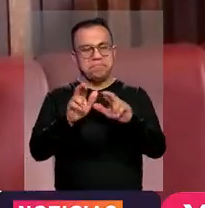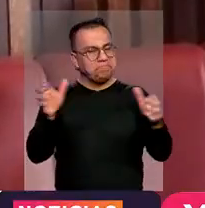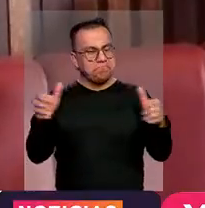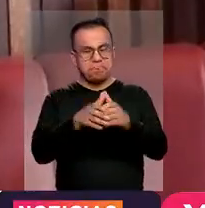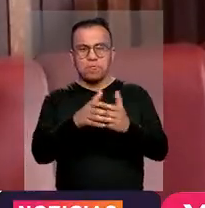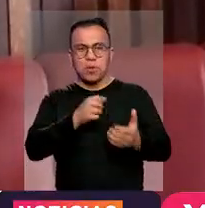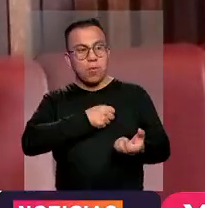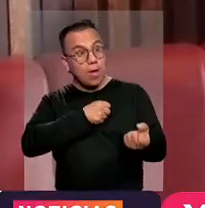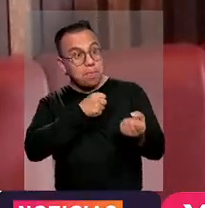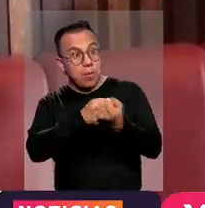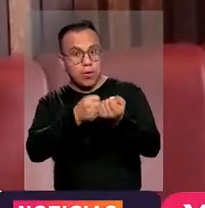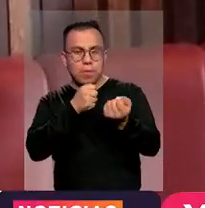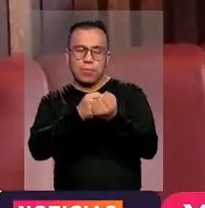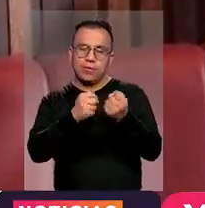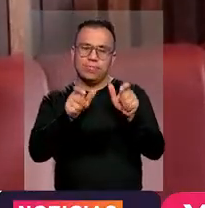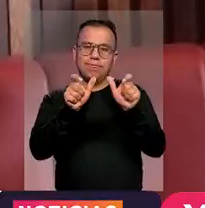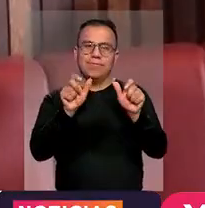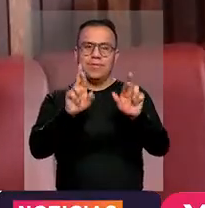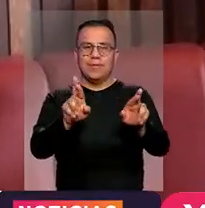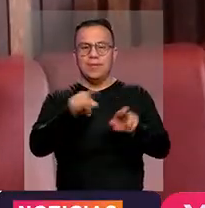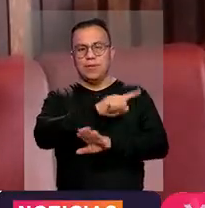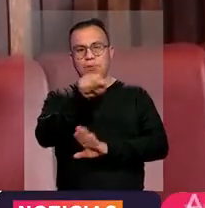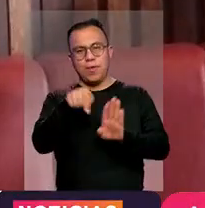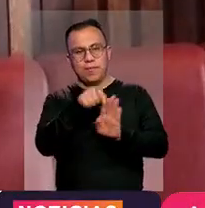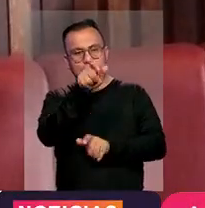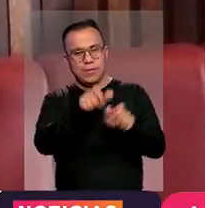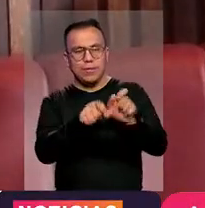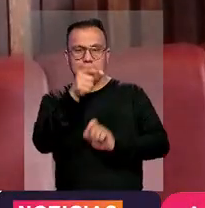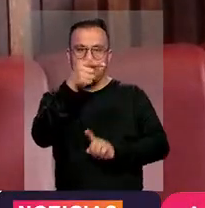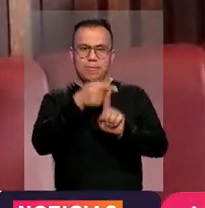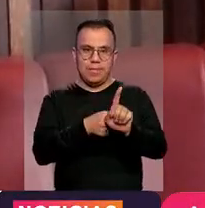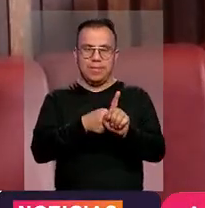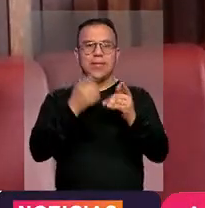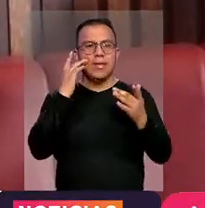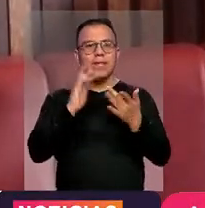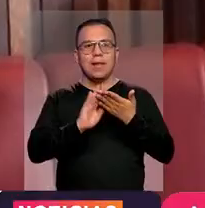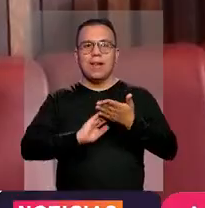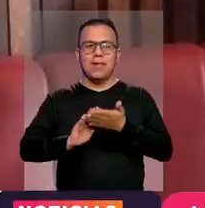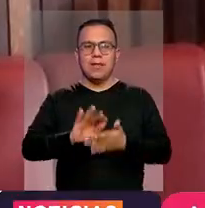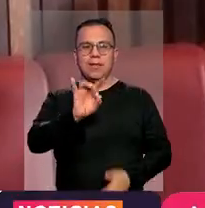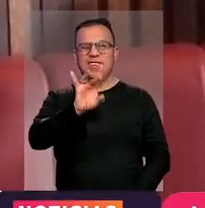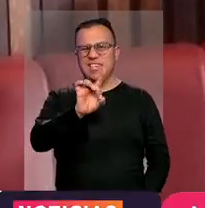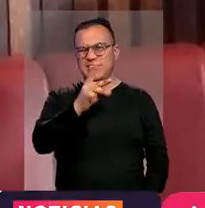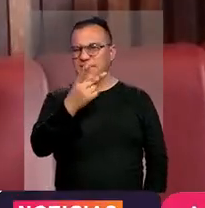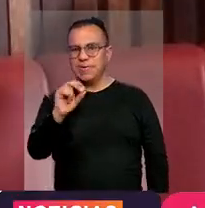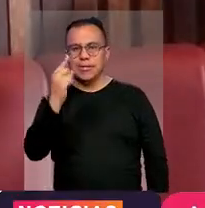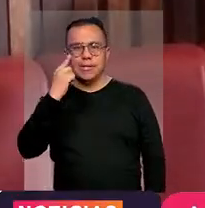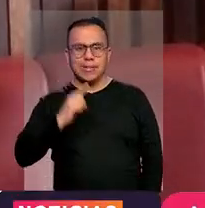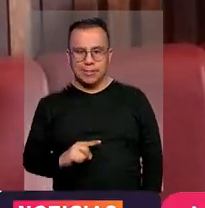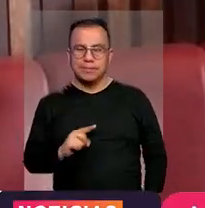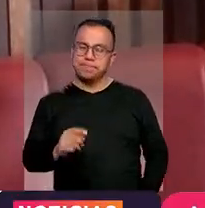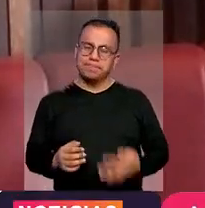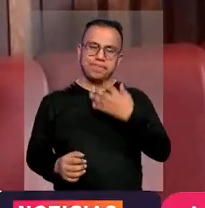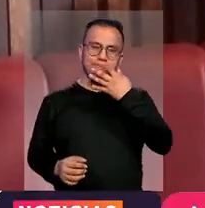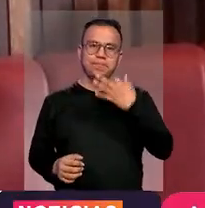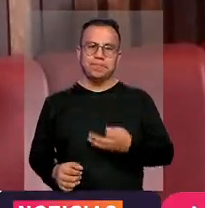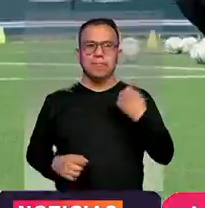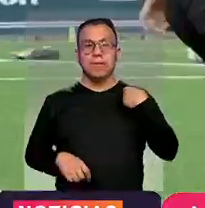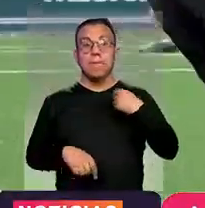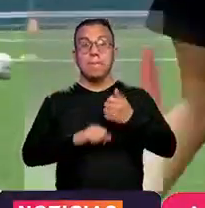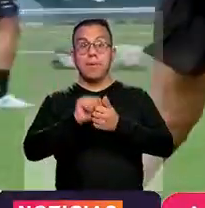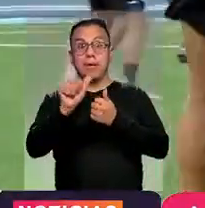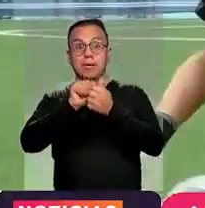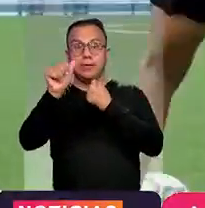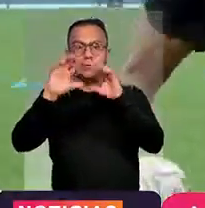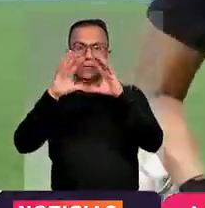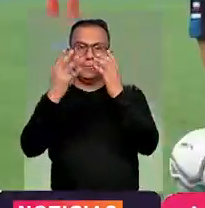simplemente que ellas tengan su mejor temporada, su mejor mes, que se resuelve todo en 15, 20 días y que realmente podamos ir al Mundial. Ante